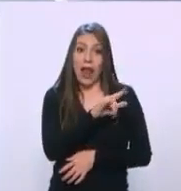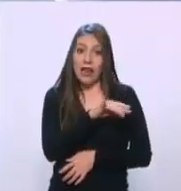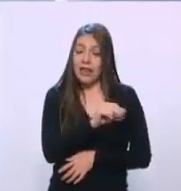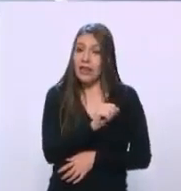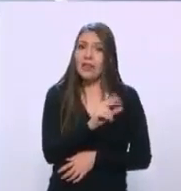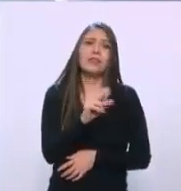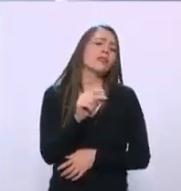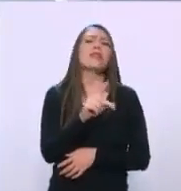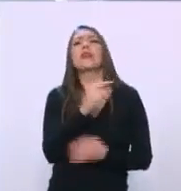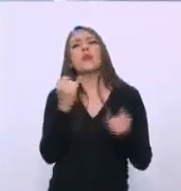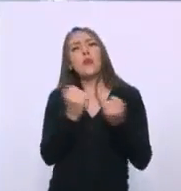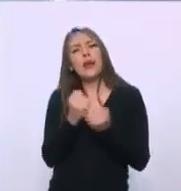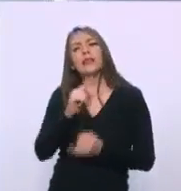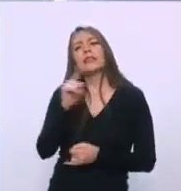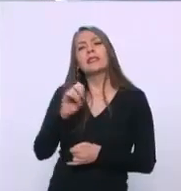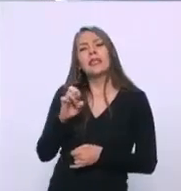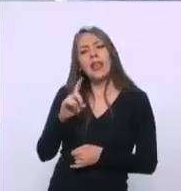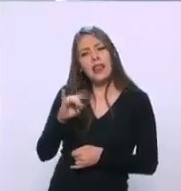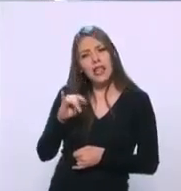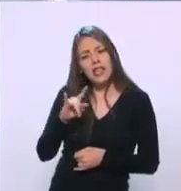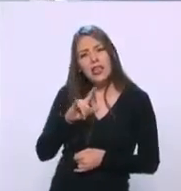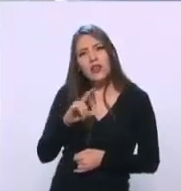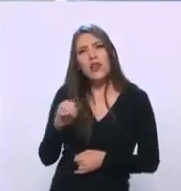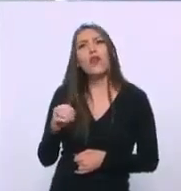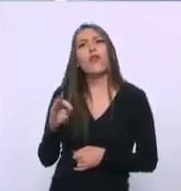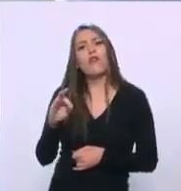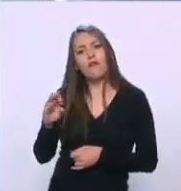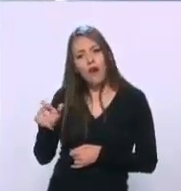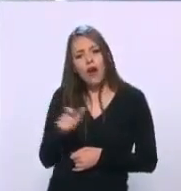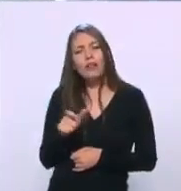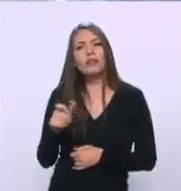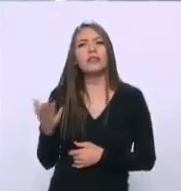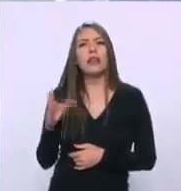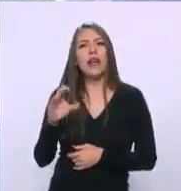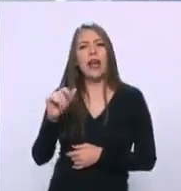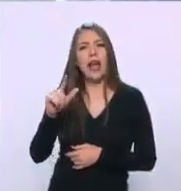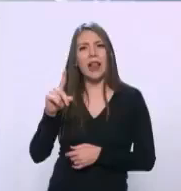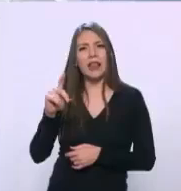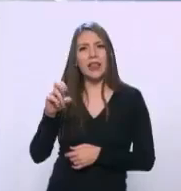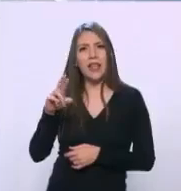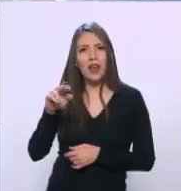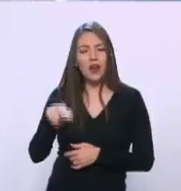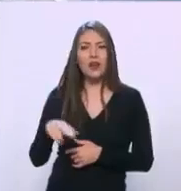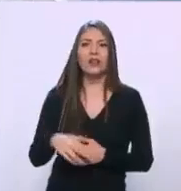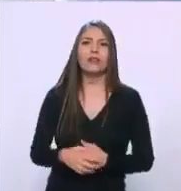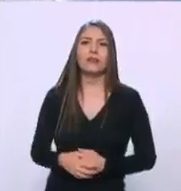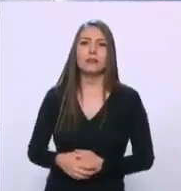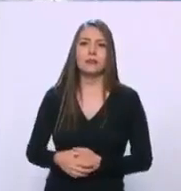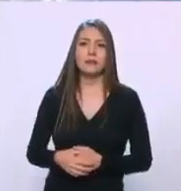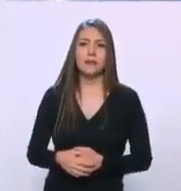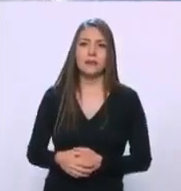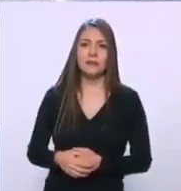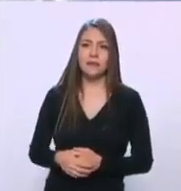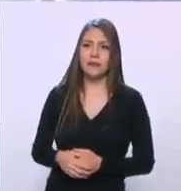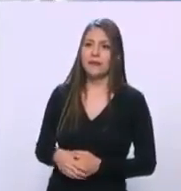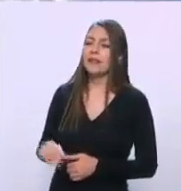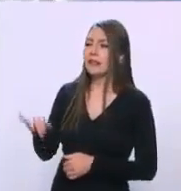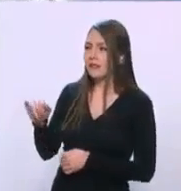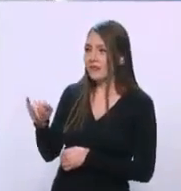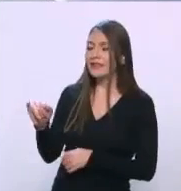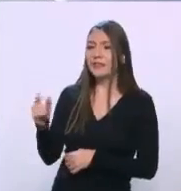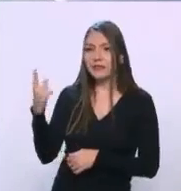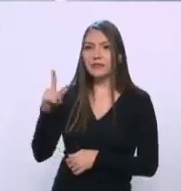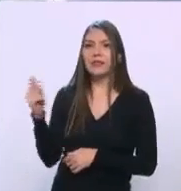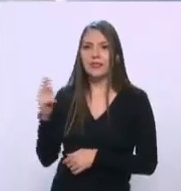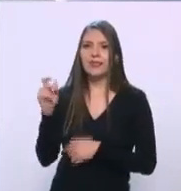Cedillo, Fox, Calderón. Sí, eso ya lo vimos, digamos, en las cuentas, pero vale la pena recordar como la historia,